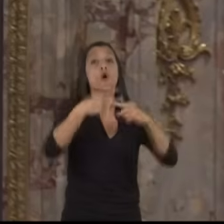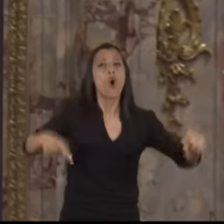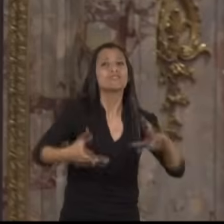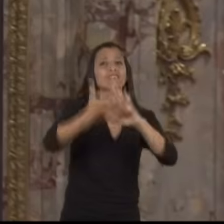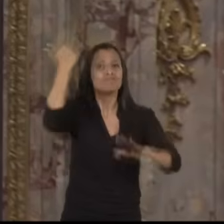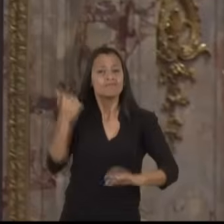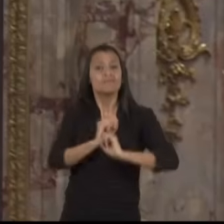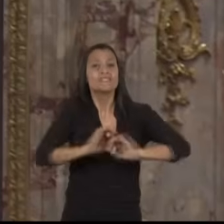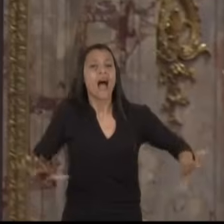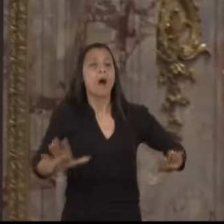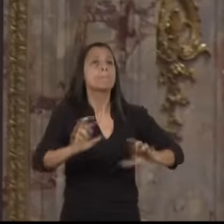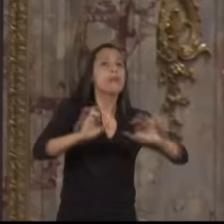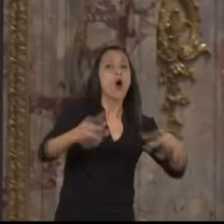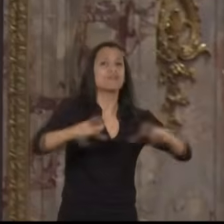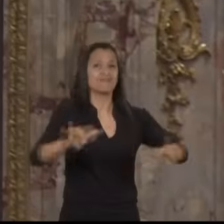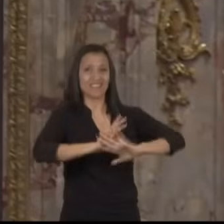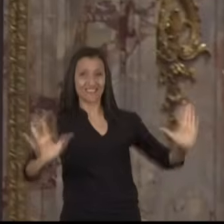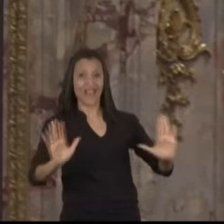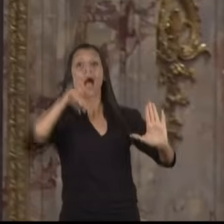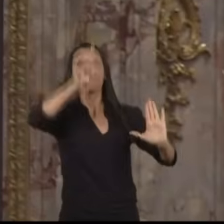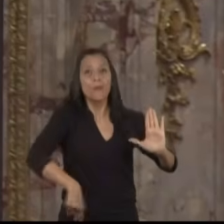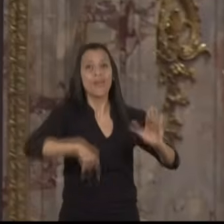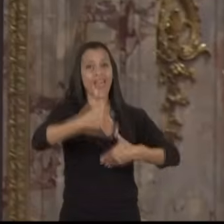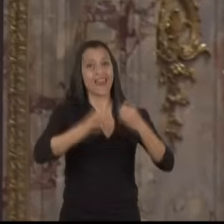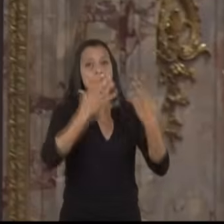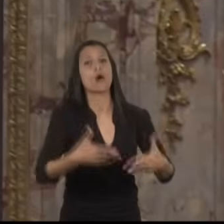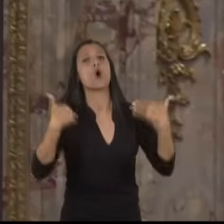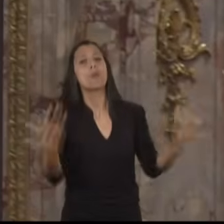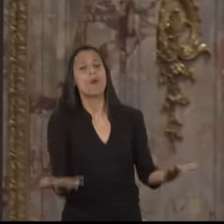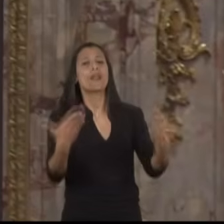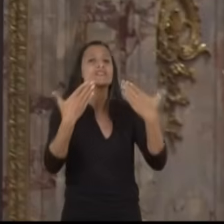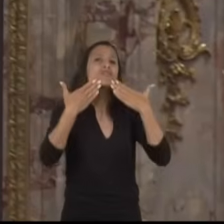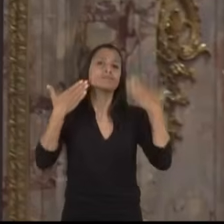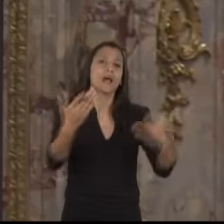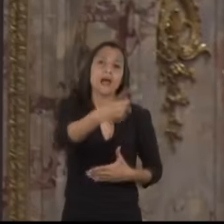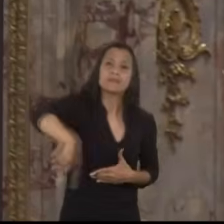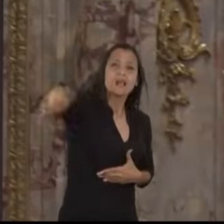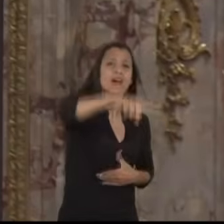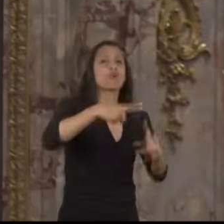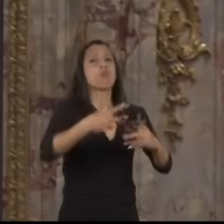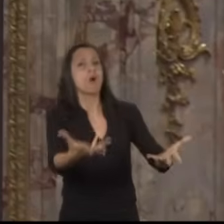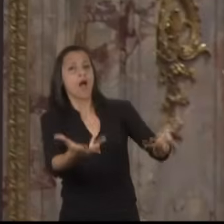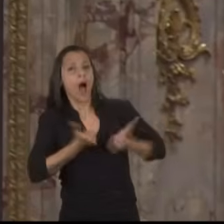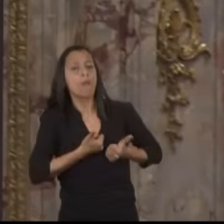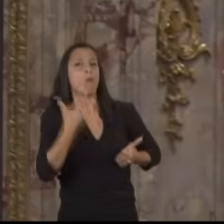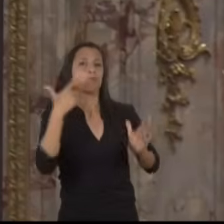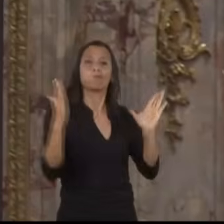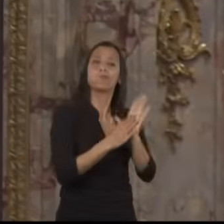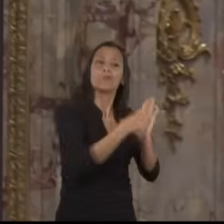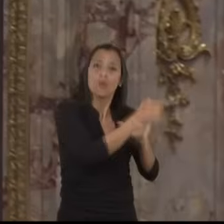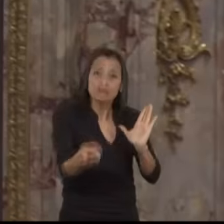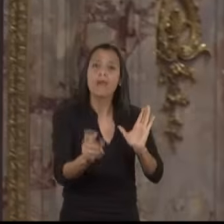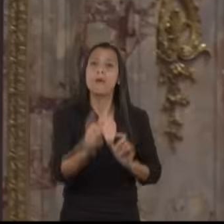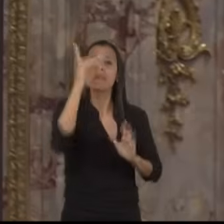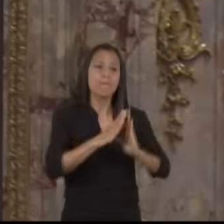pasó. Es por eso que una vez más quiero agradecerles a ustedes por el enorme apoyo que han demostrado a lo largo de este